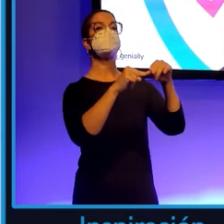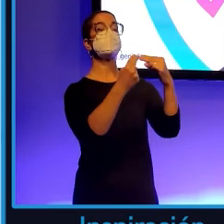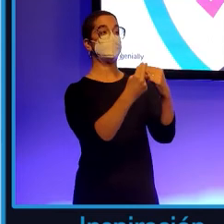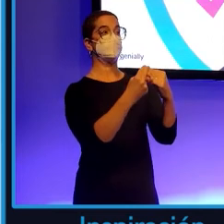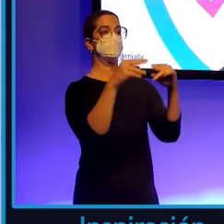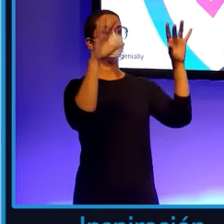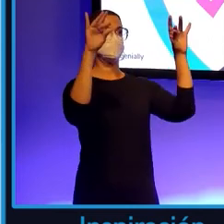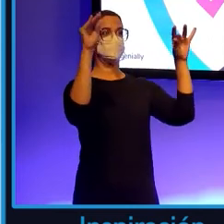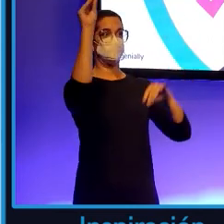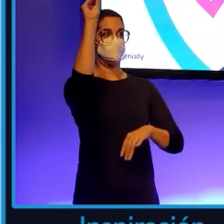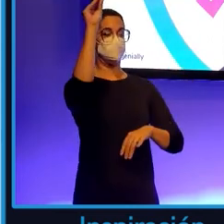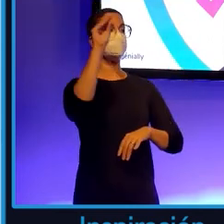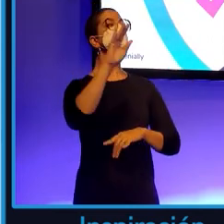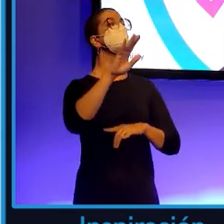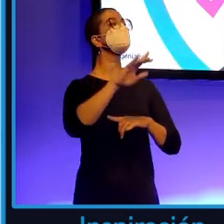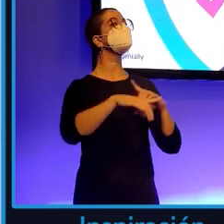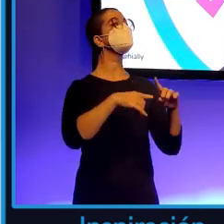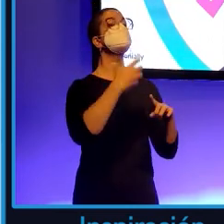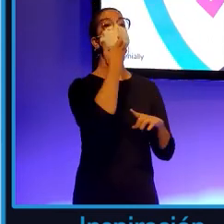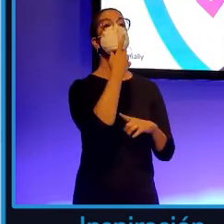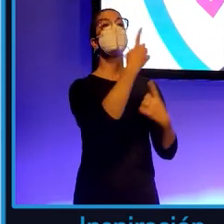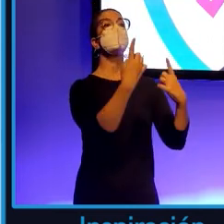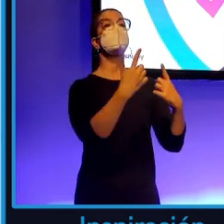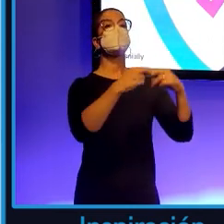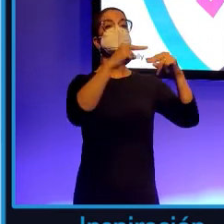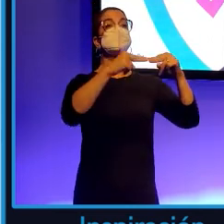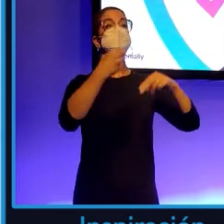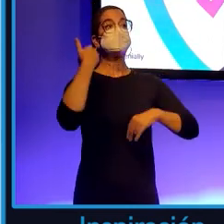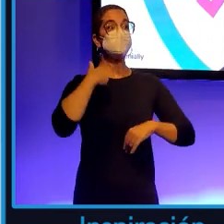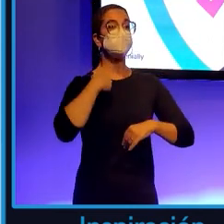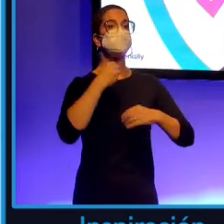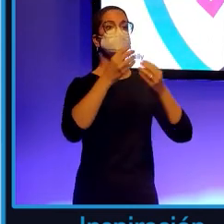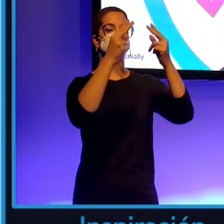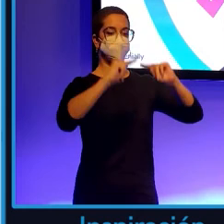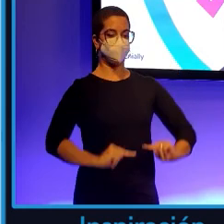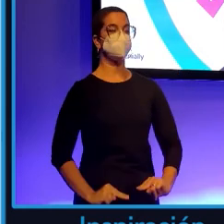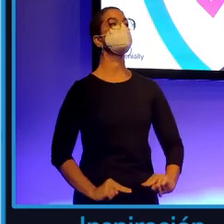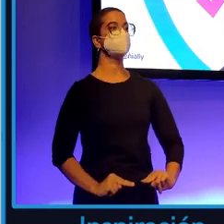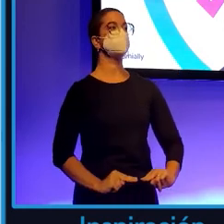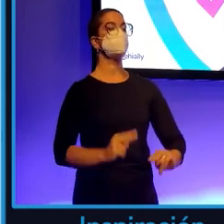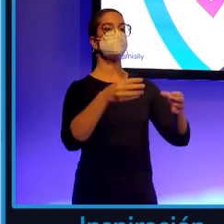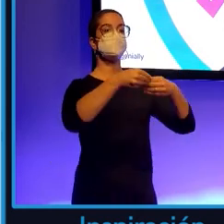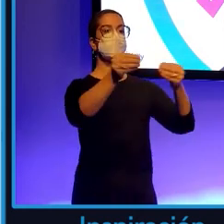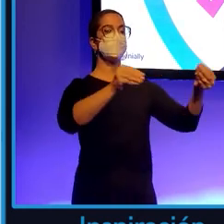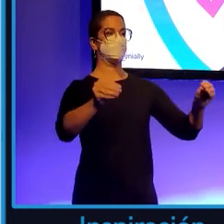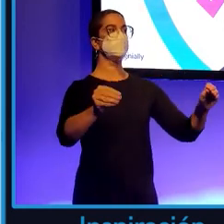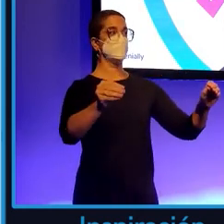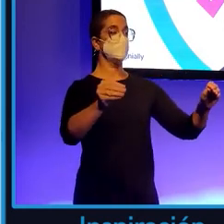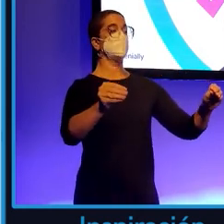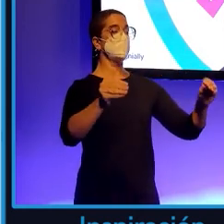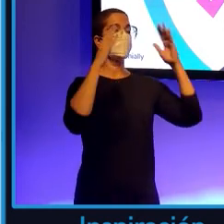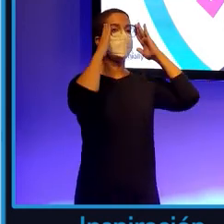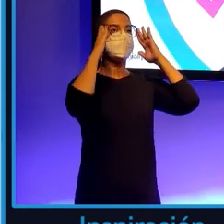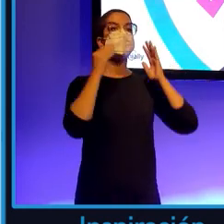tengan en la mano incluso si alguien ya construyó algo lo que construya sería de nuevo con las piezas y a